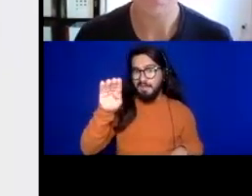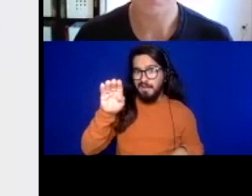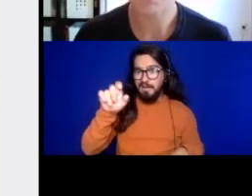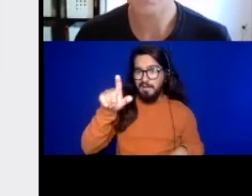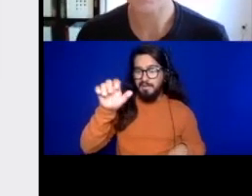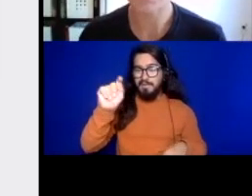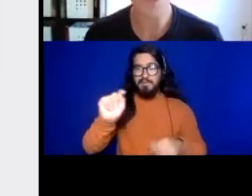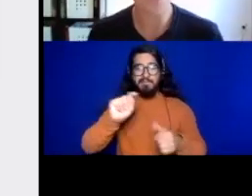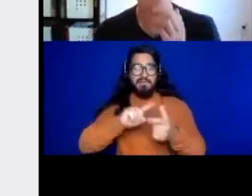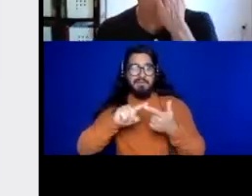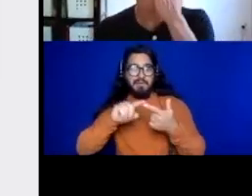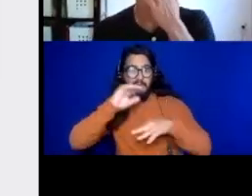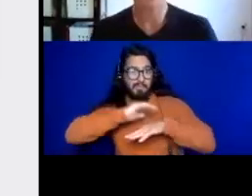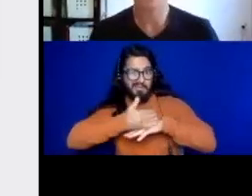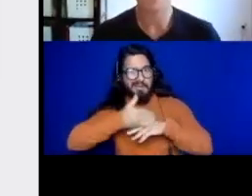una computadora.